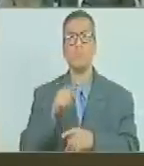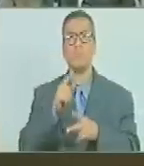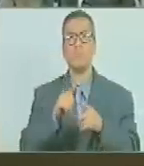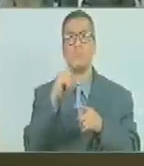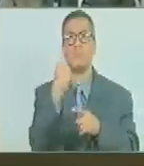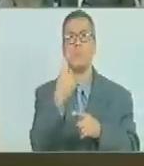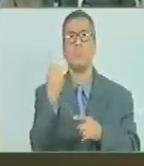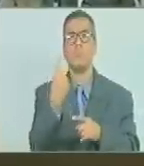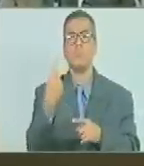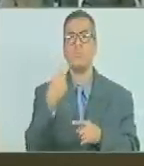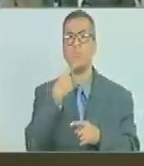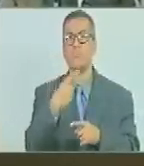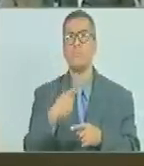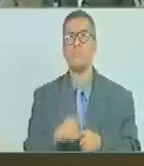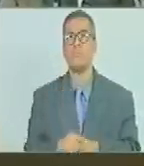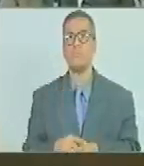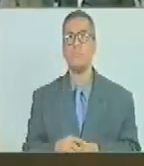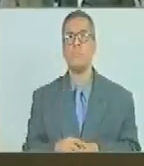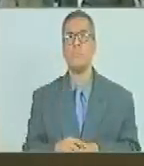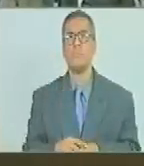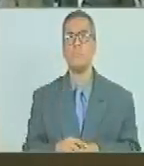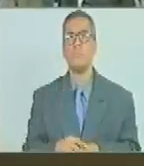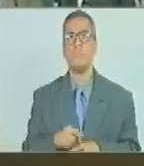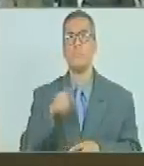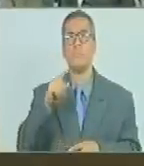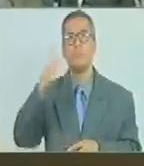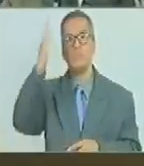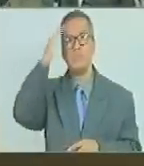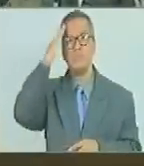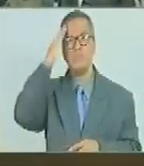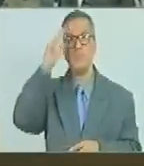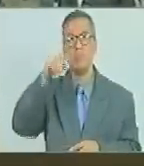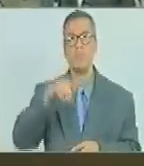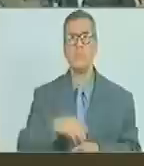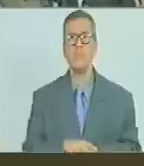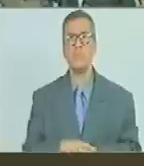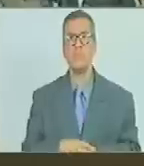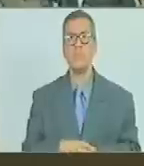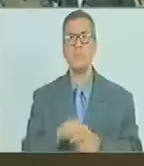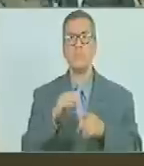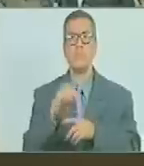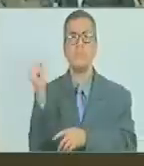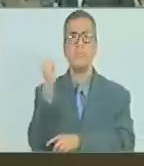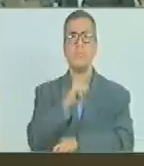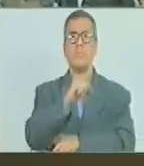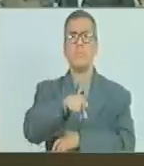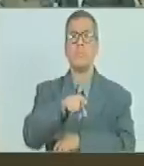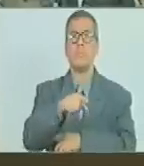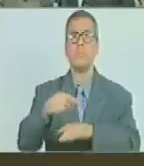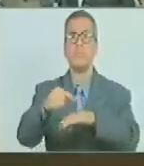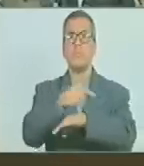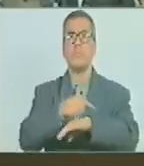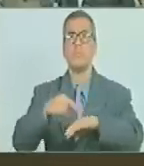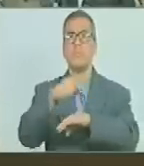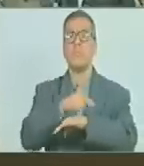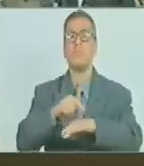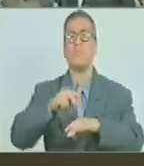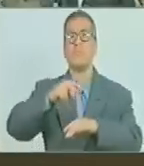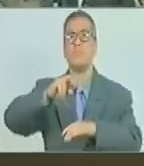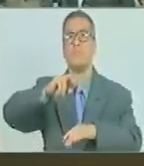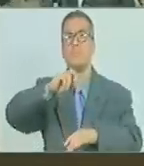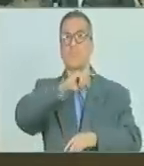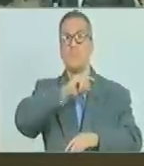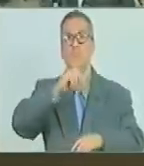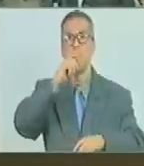sola condición. Y era que reconociera que al derrocar al gobierno de Nicolás Maduro,